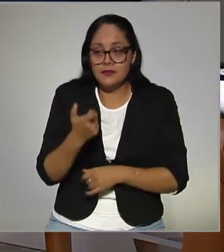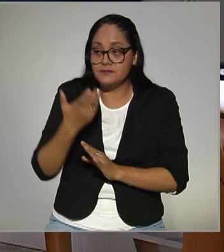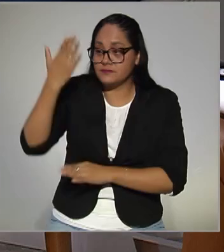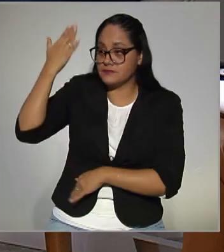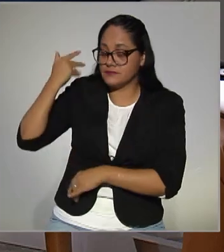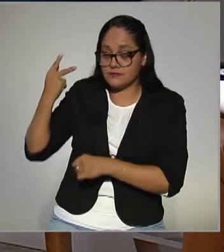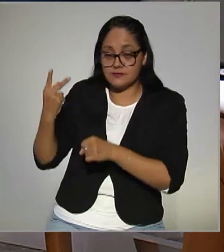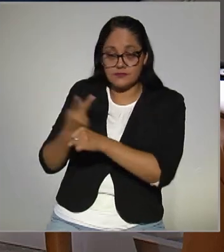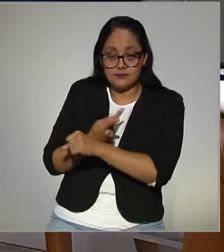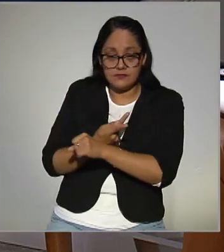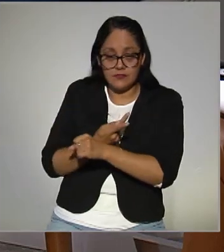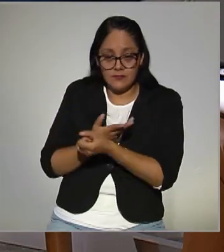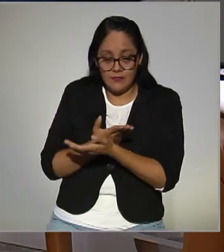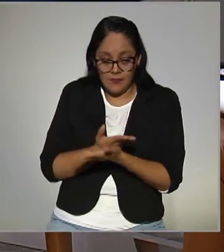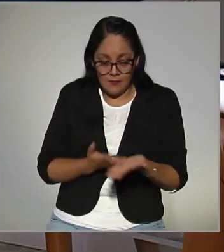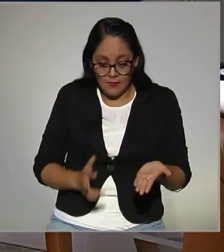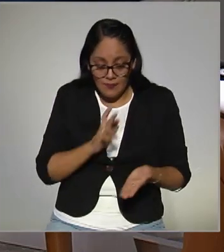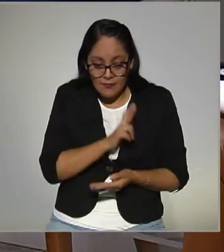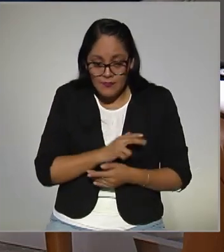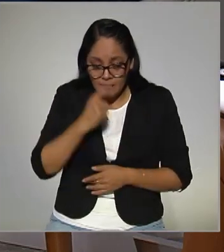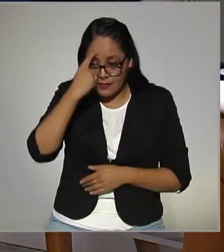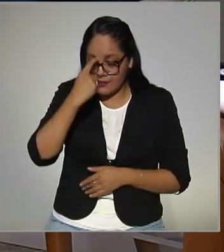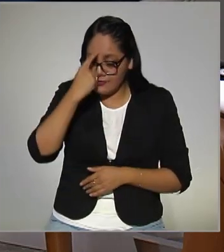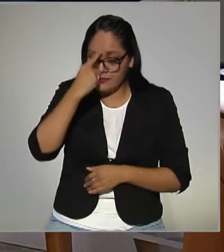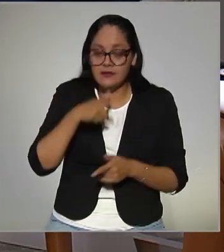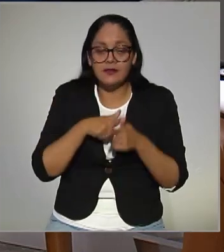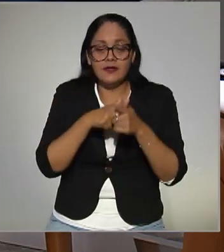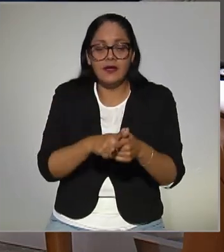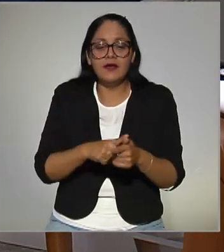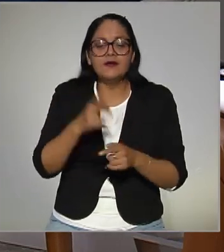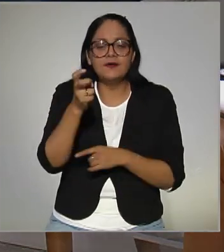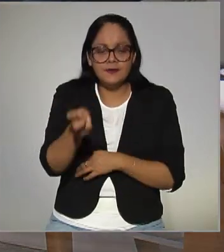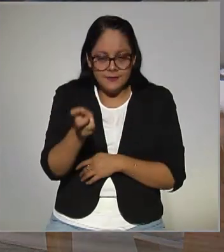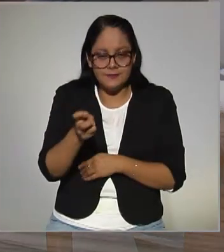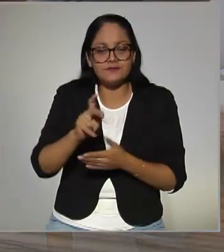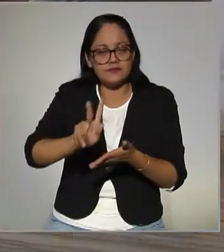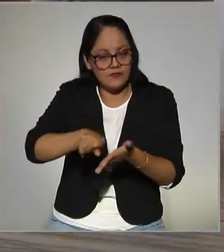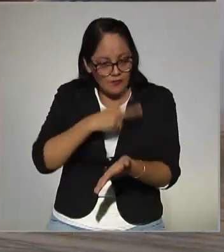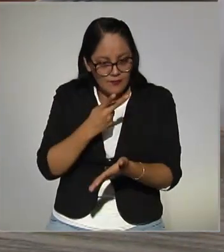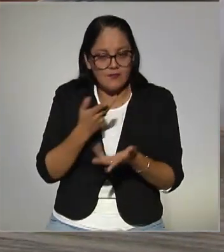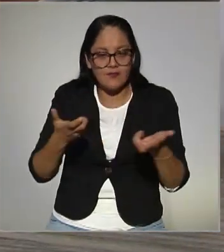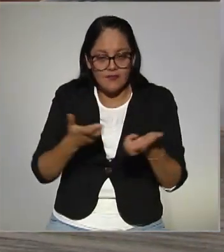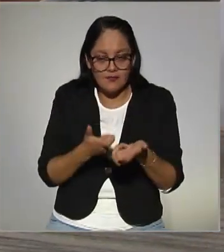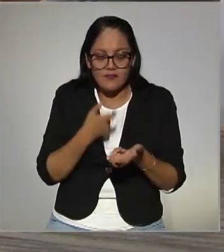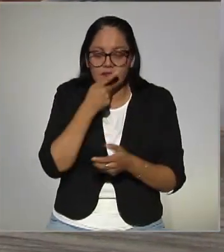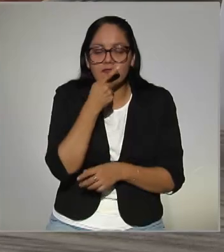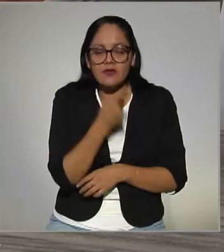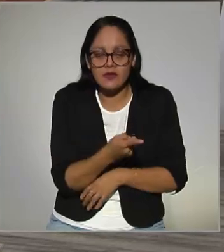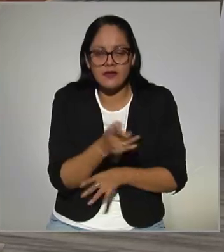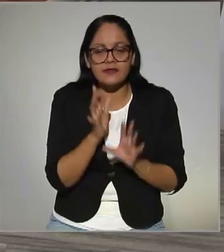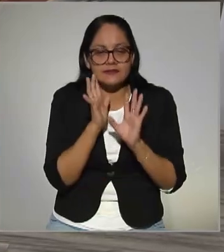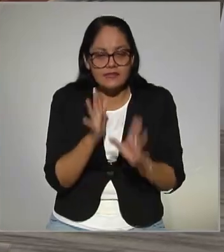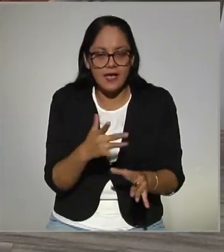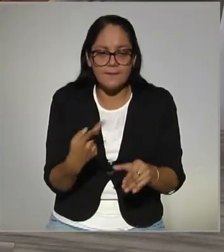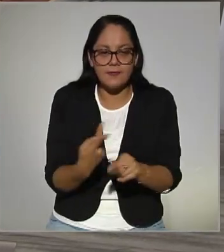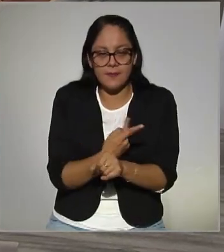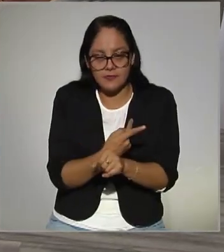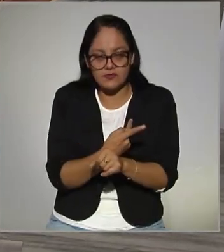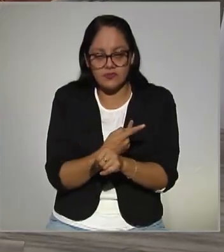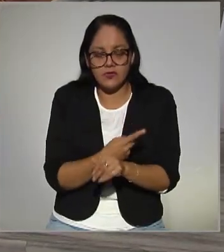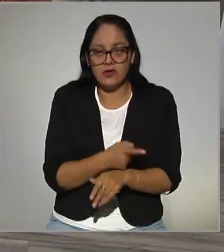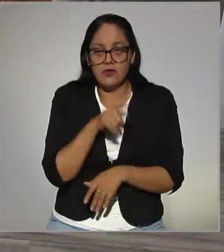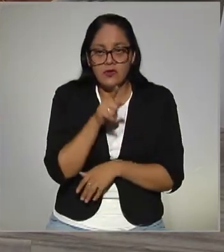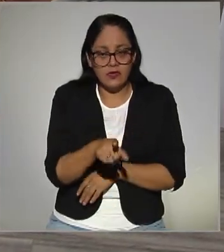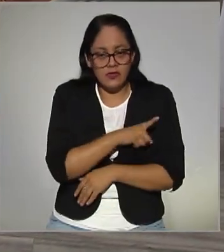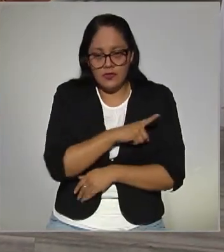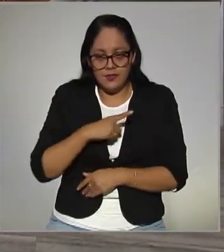pasado en mi presente constante. Entonces, tenemos esa reelaboración de poder decir, ya me pasó, no me tuvo